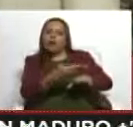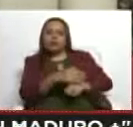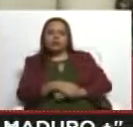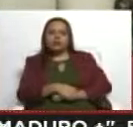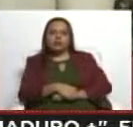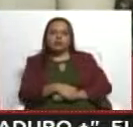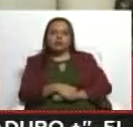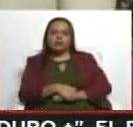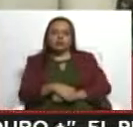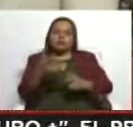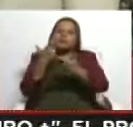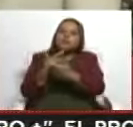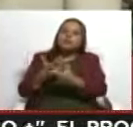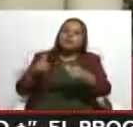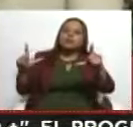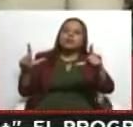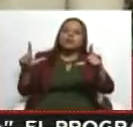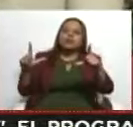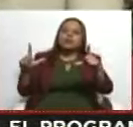Emancipación.